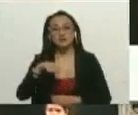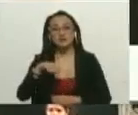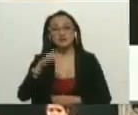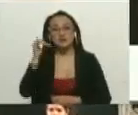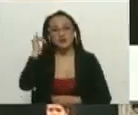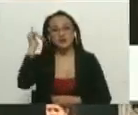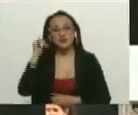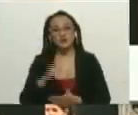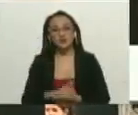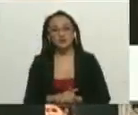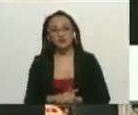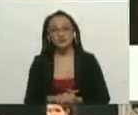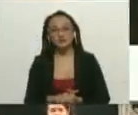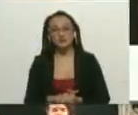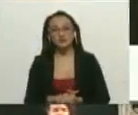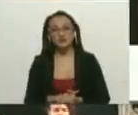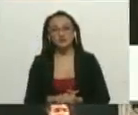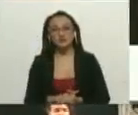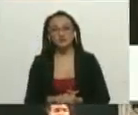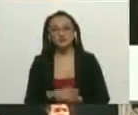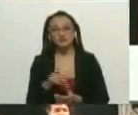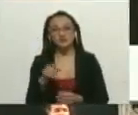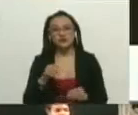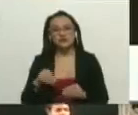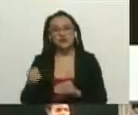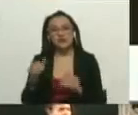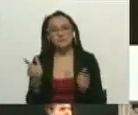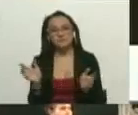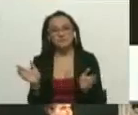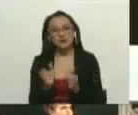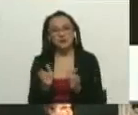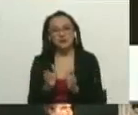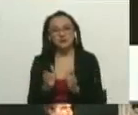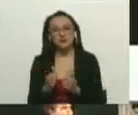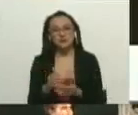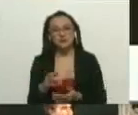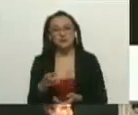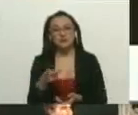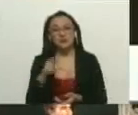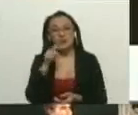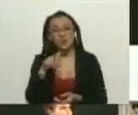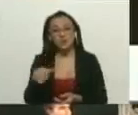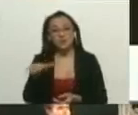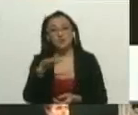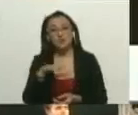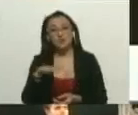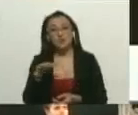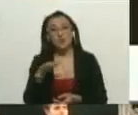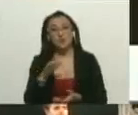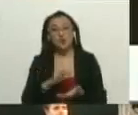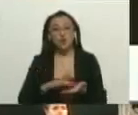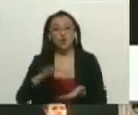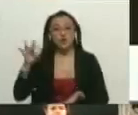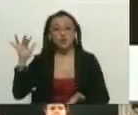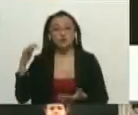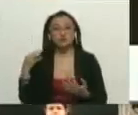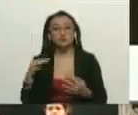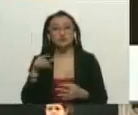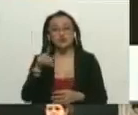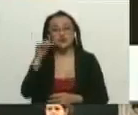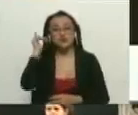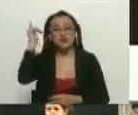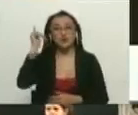Yaracuy, un territorio pequeño, pero con un pueblo glorioso. Ese es